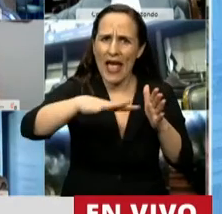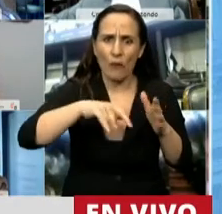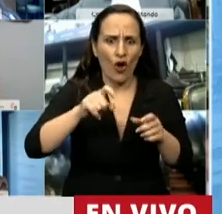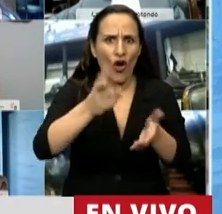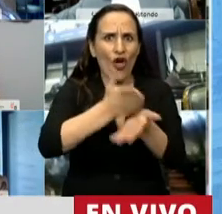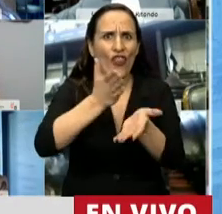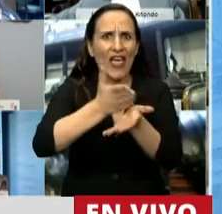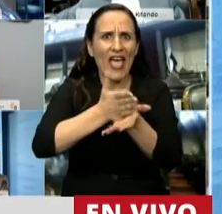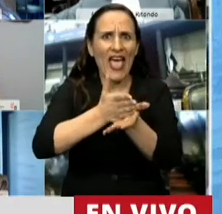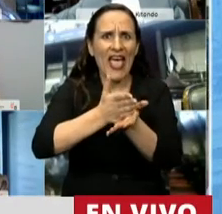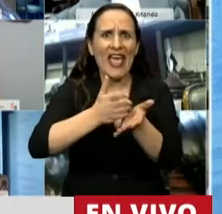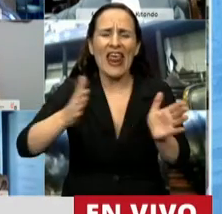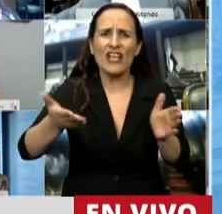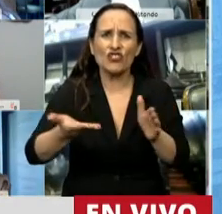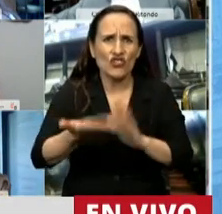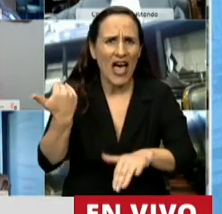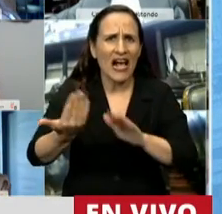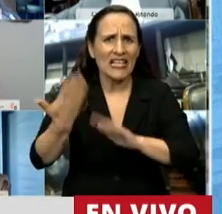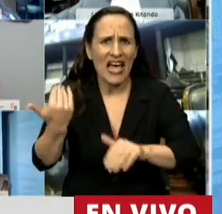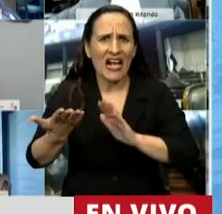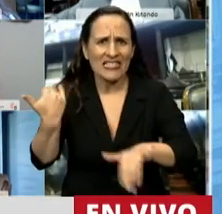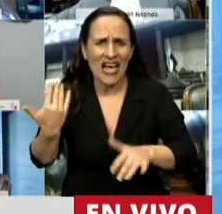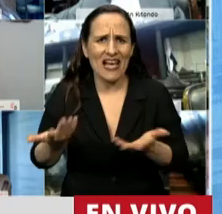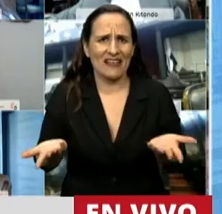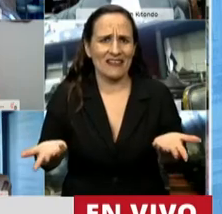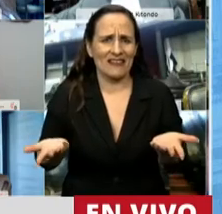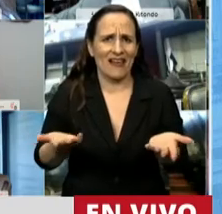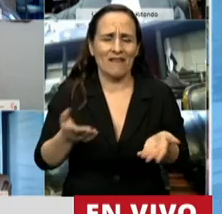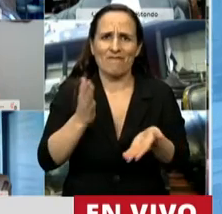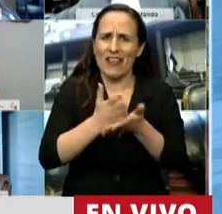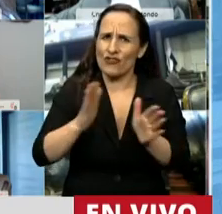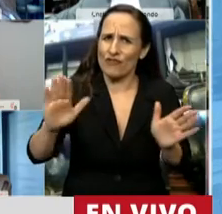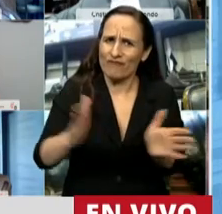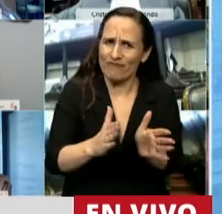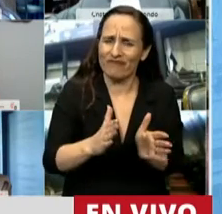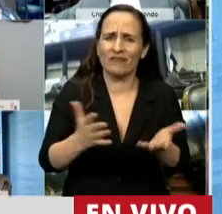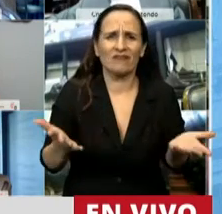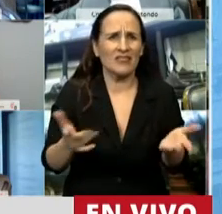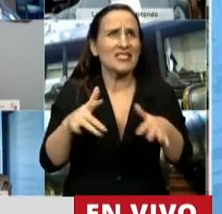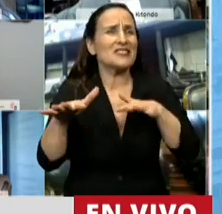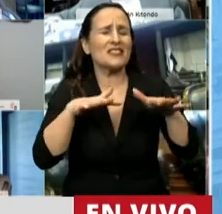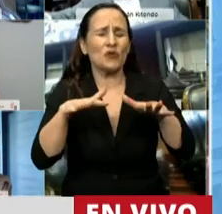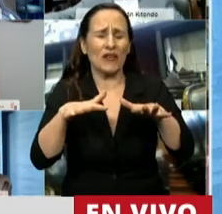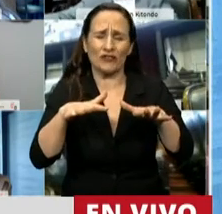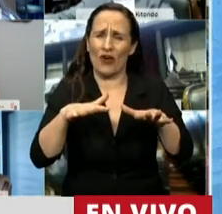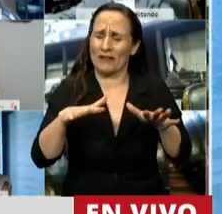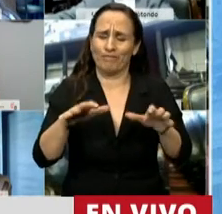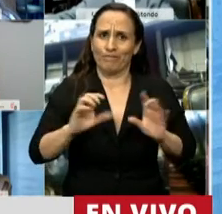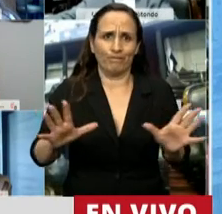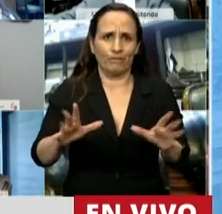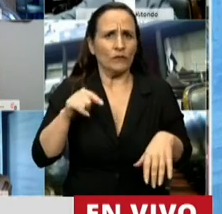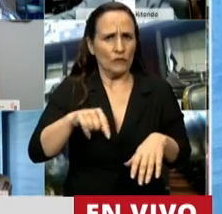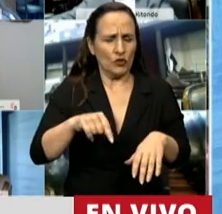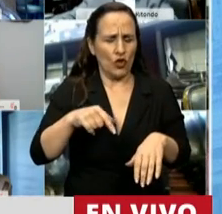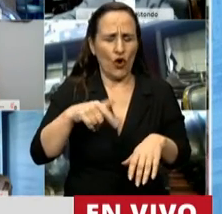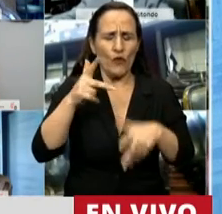sus derechos en el día a día ante situaciones que son prácticamente inconcebibles. En este momento yo voy a